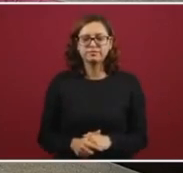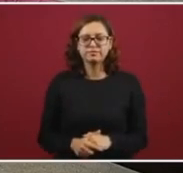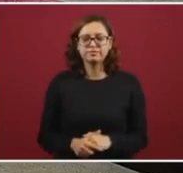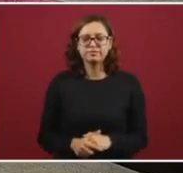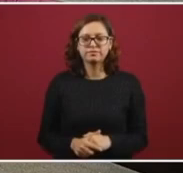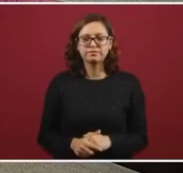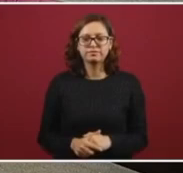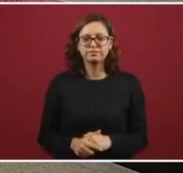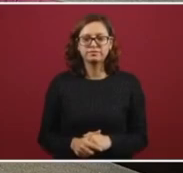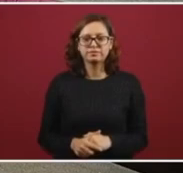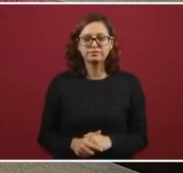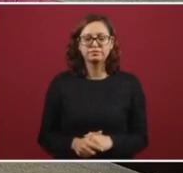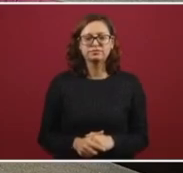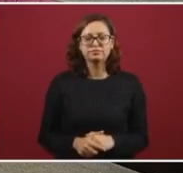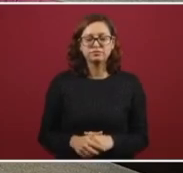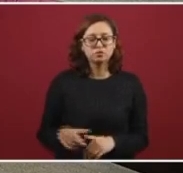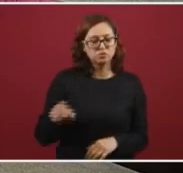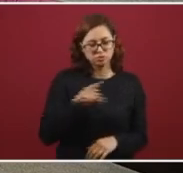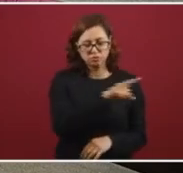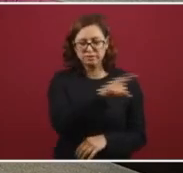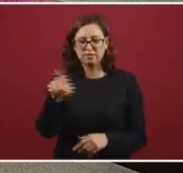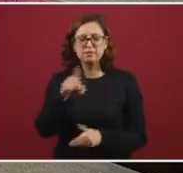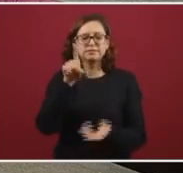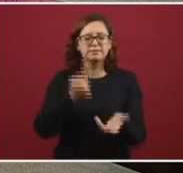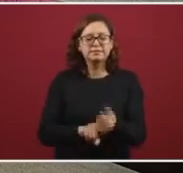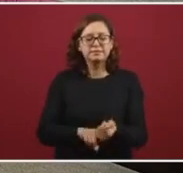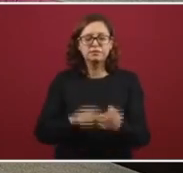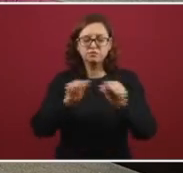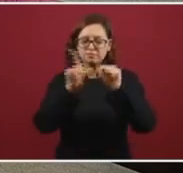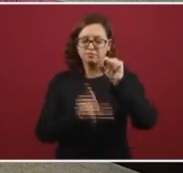a su profundo amor por México